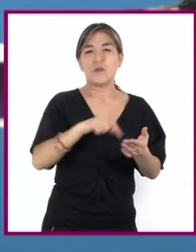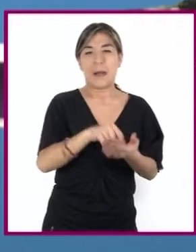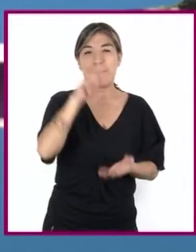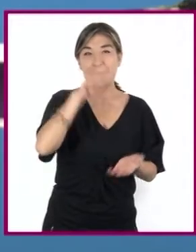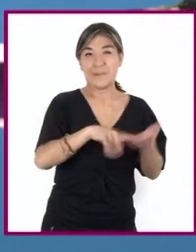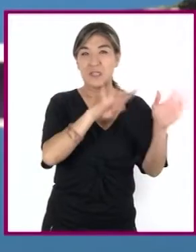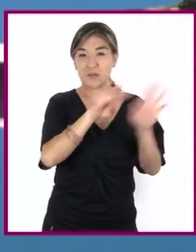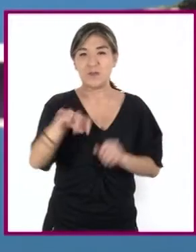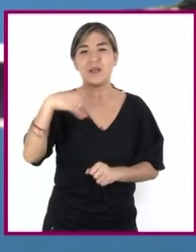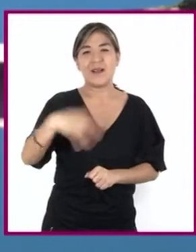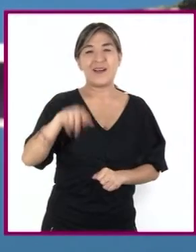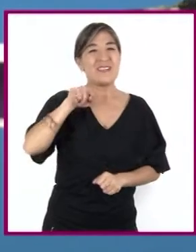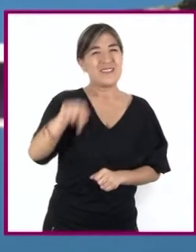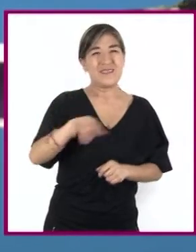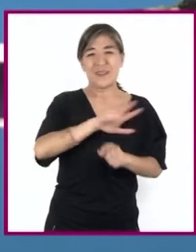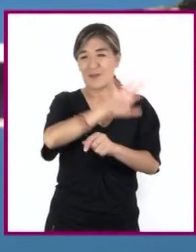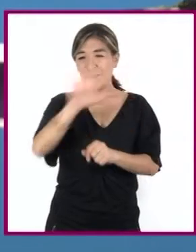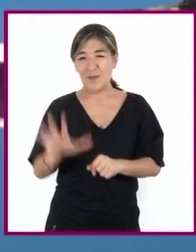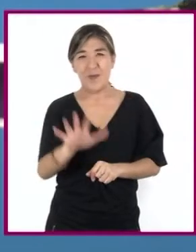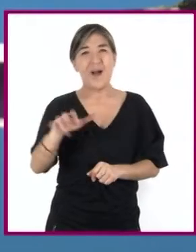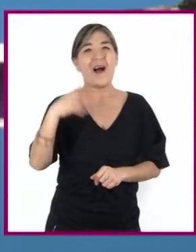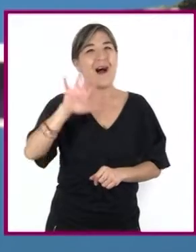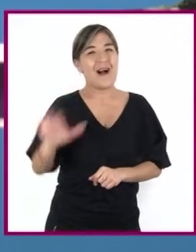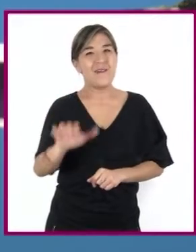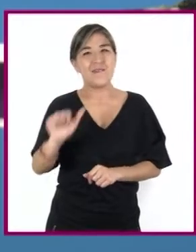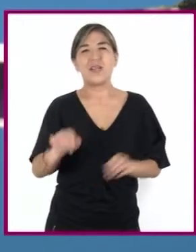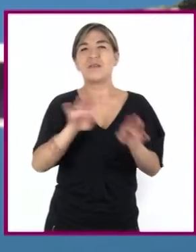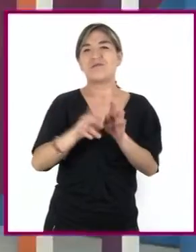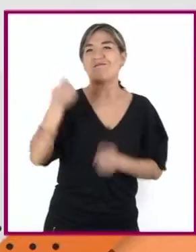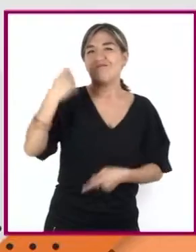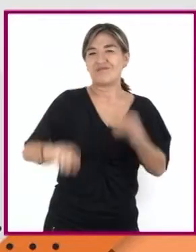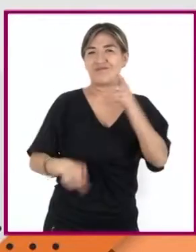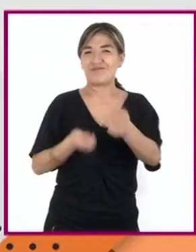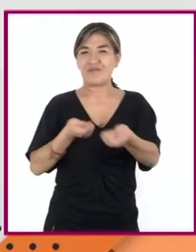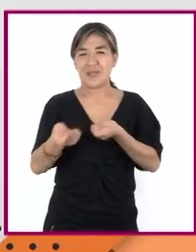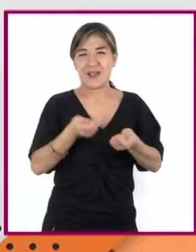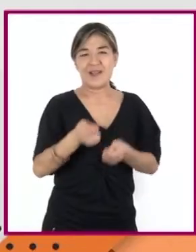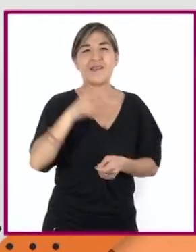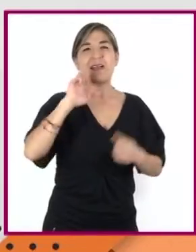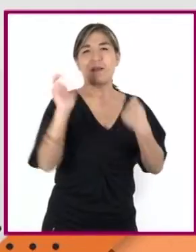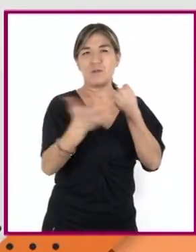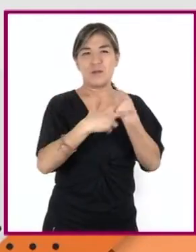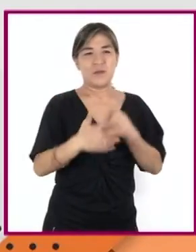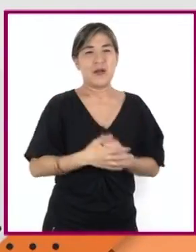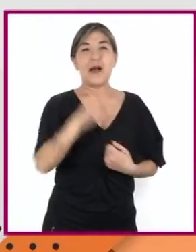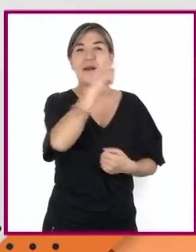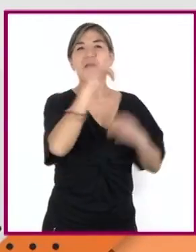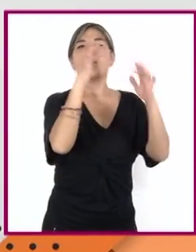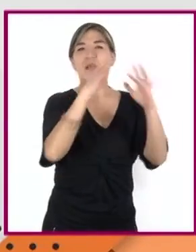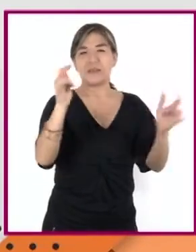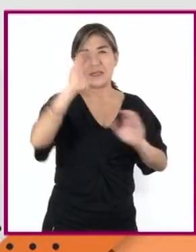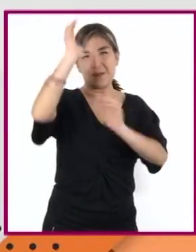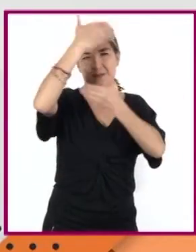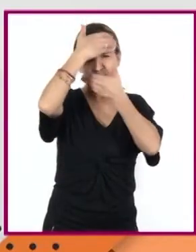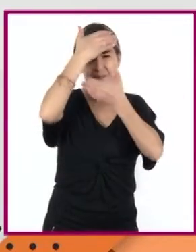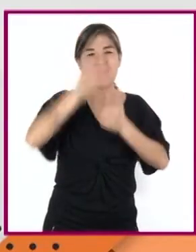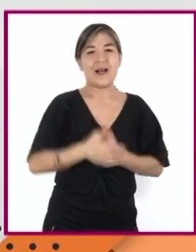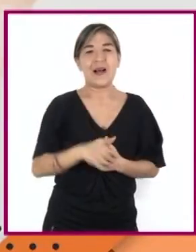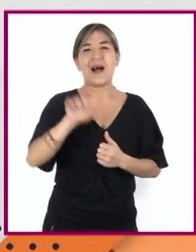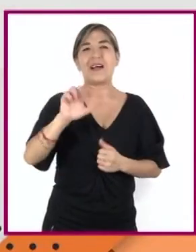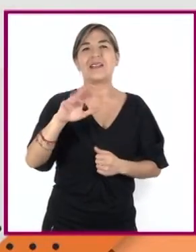1914, toda África está sometida al control europeo. Francia controló Marruecos,